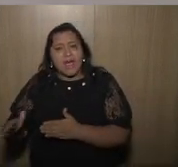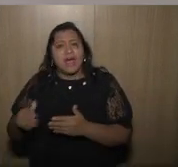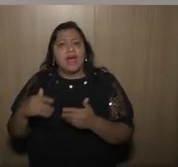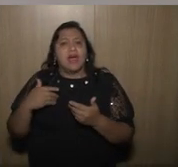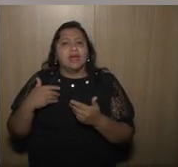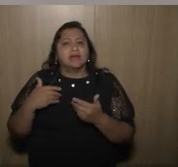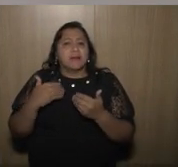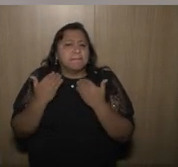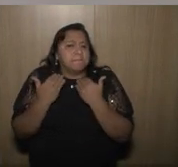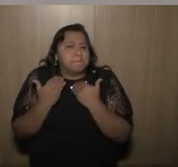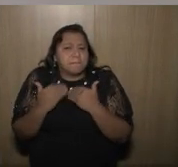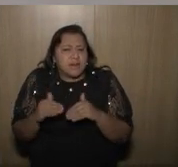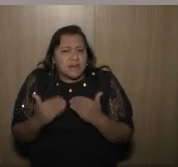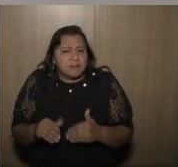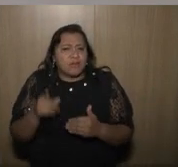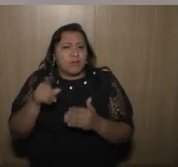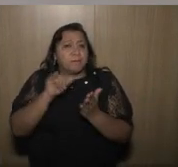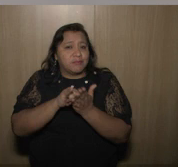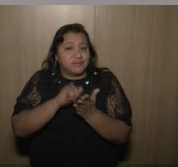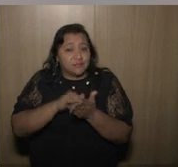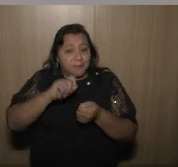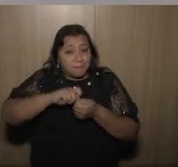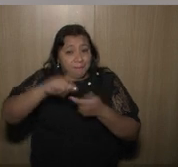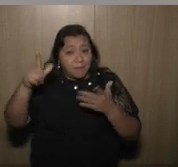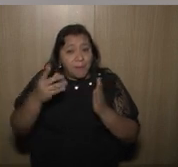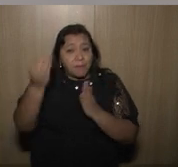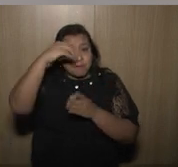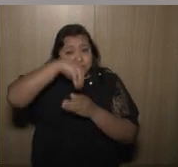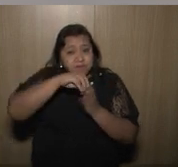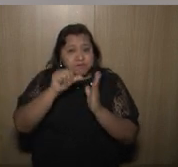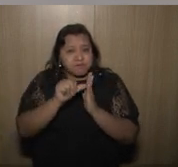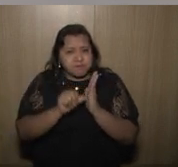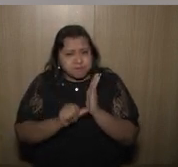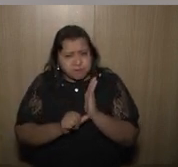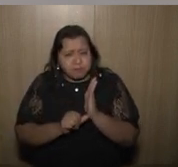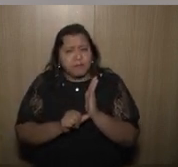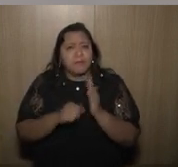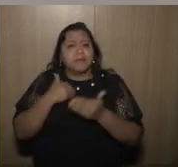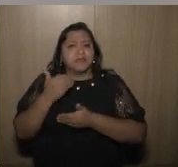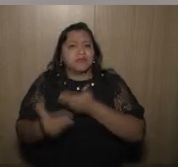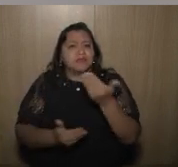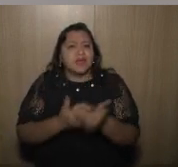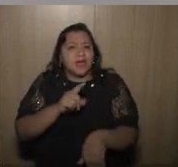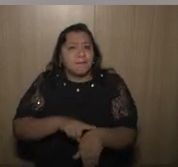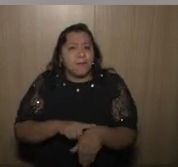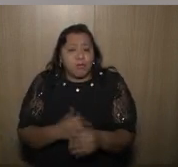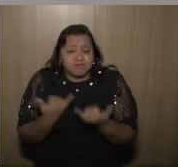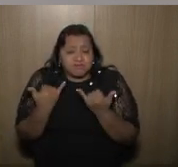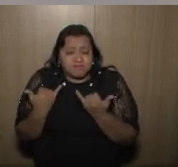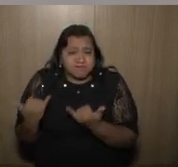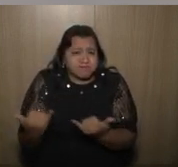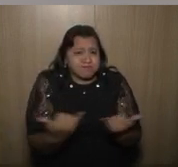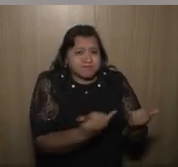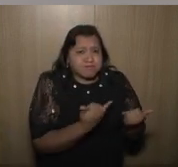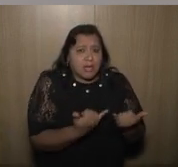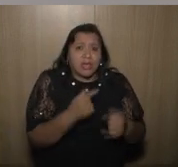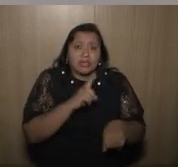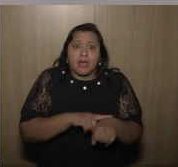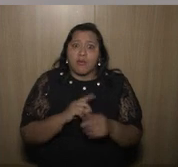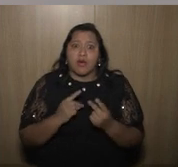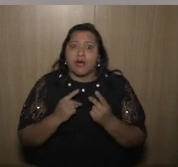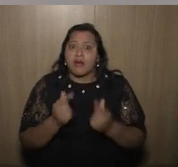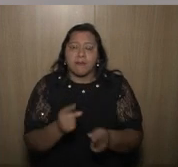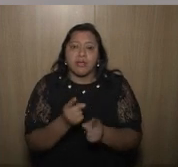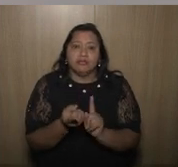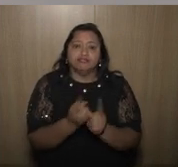línea. Asimismo, la plataforma permite hacer seguimiento al trámite en tiempo real, lo cual reduce tiempos y facilita la interacción